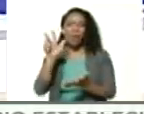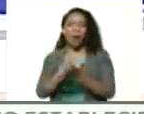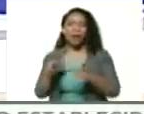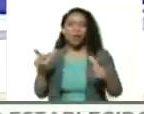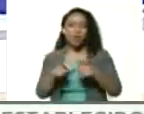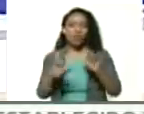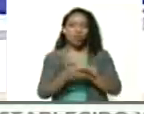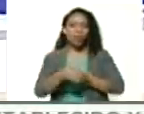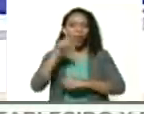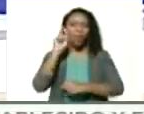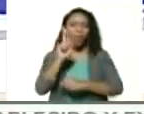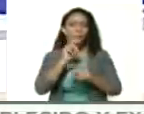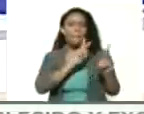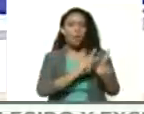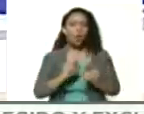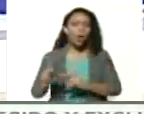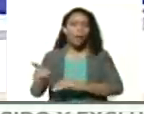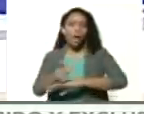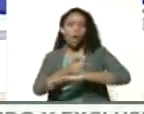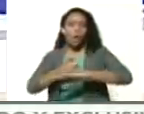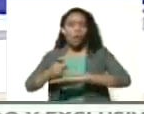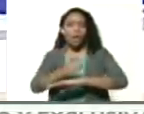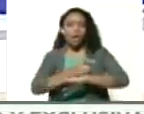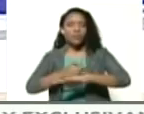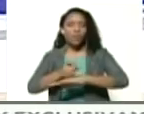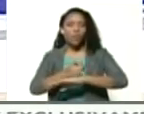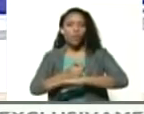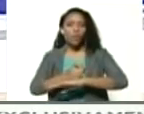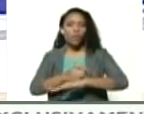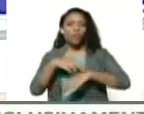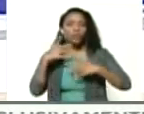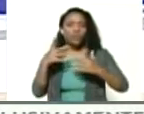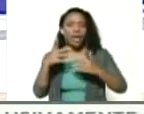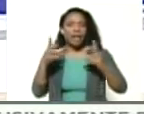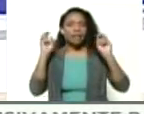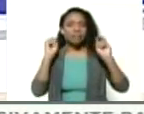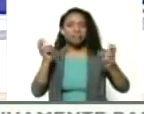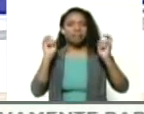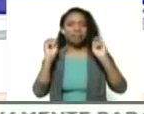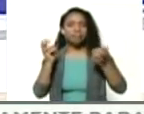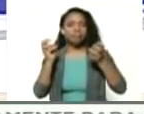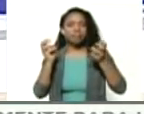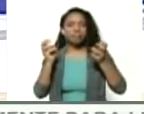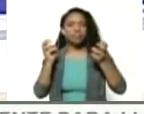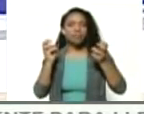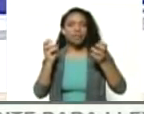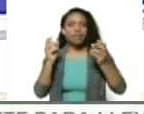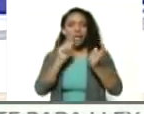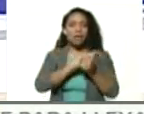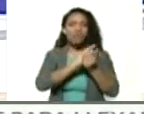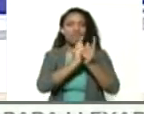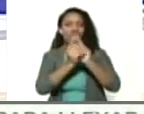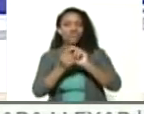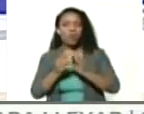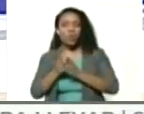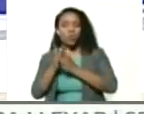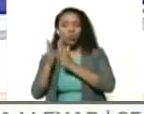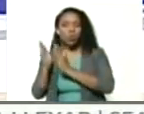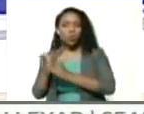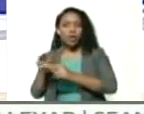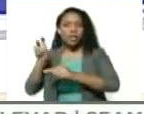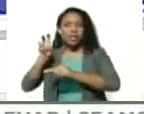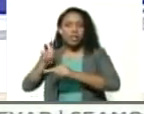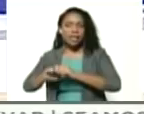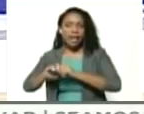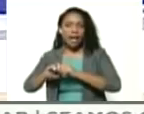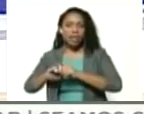uno, un programa de gobierno de transición. A un lado sentado Pedro